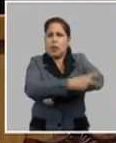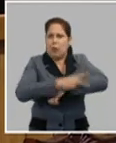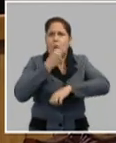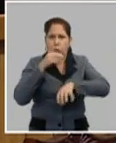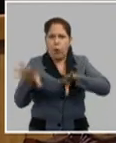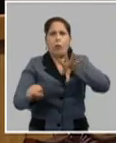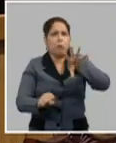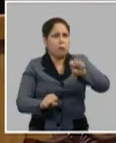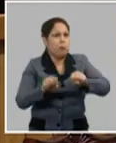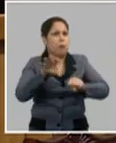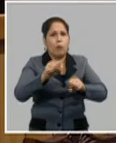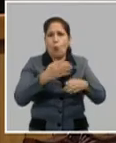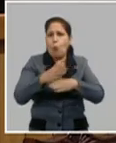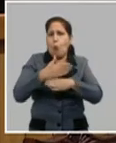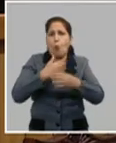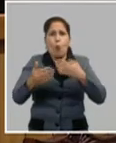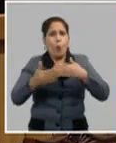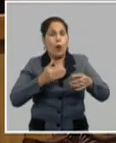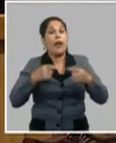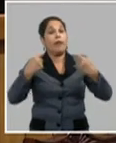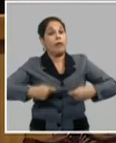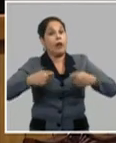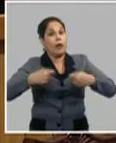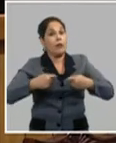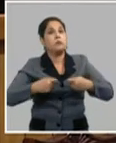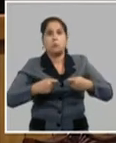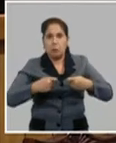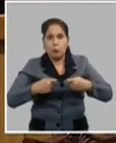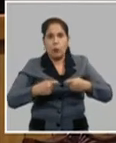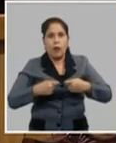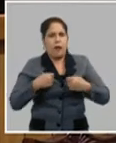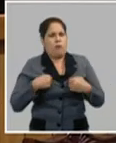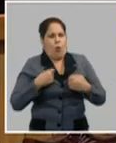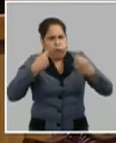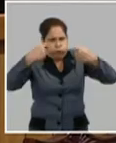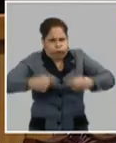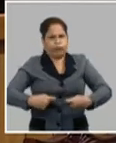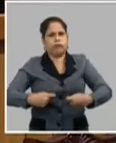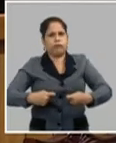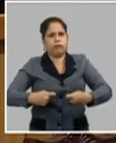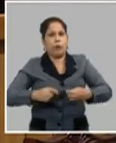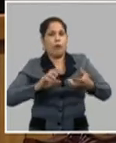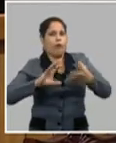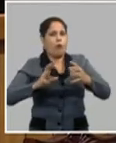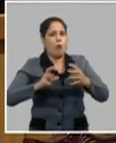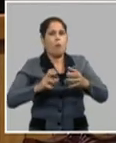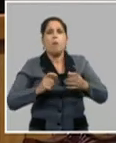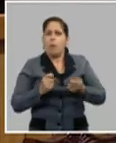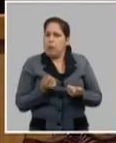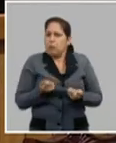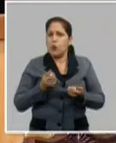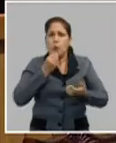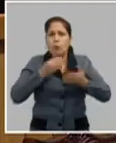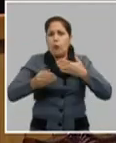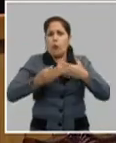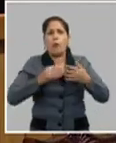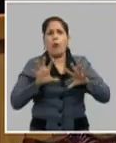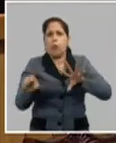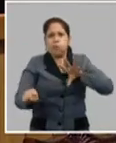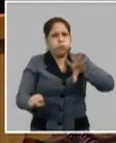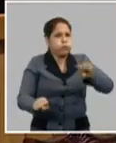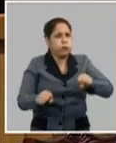antojo y del derecho a imponer al mundo su voluntad con el simple respaldo del uso de la